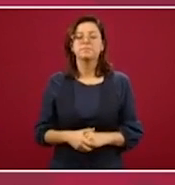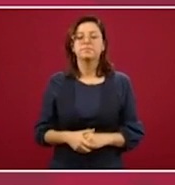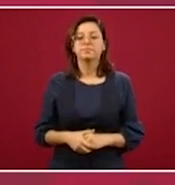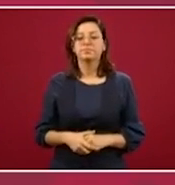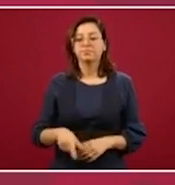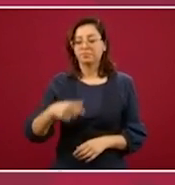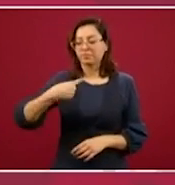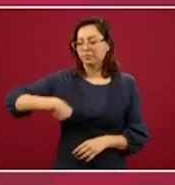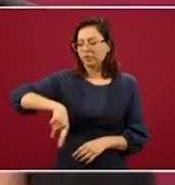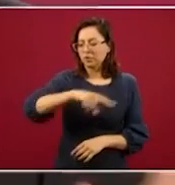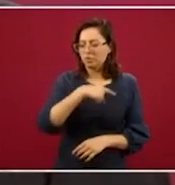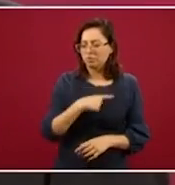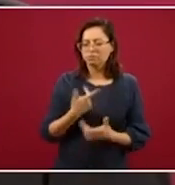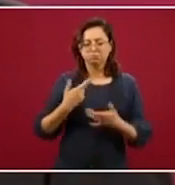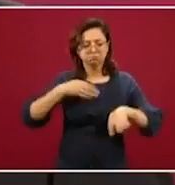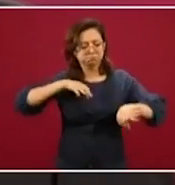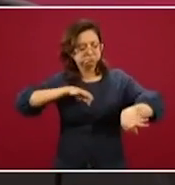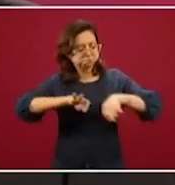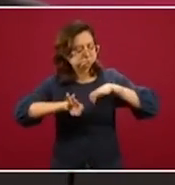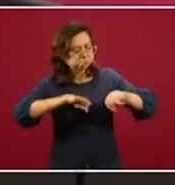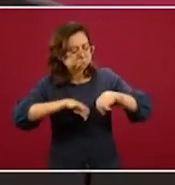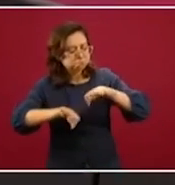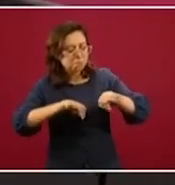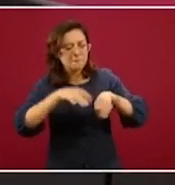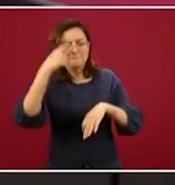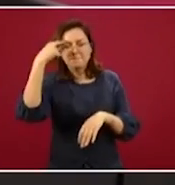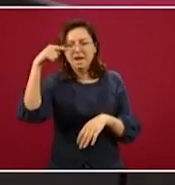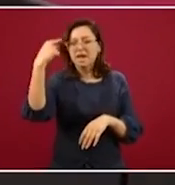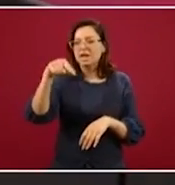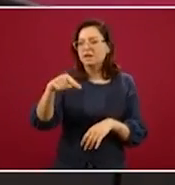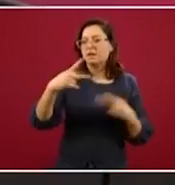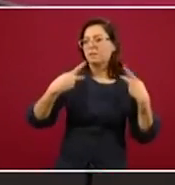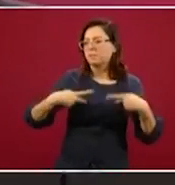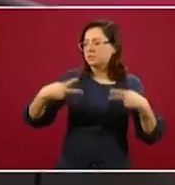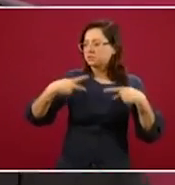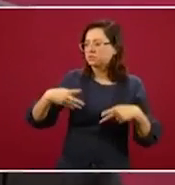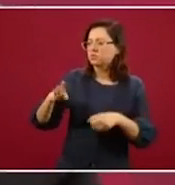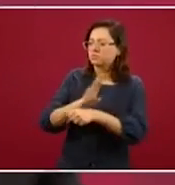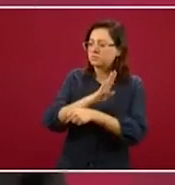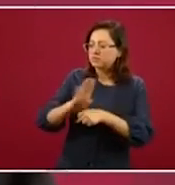los beneficiarios y a la población en general.